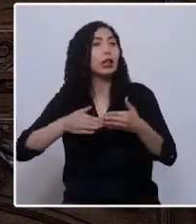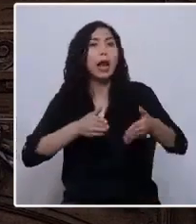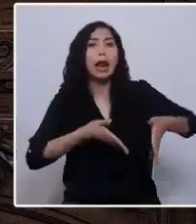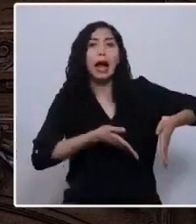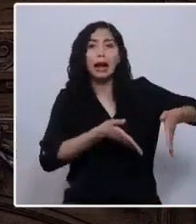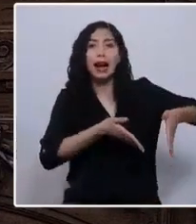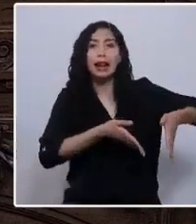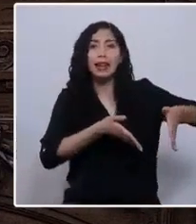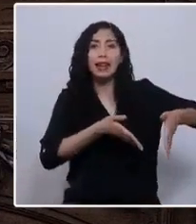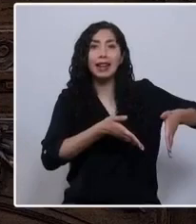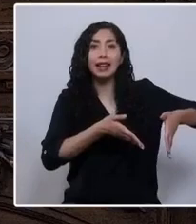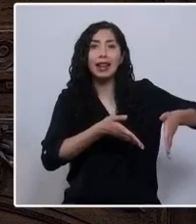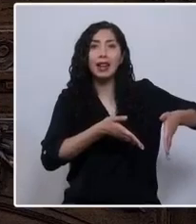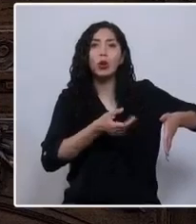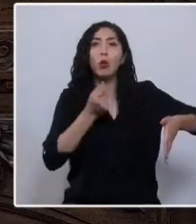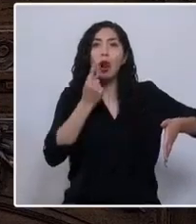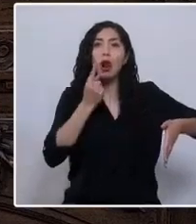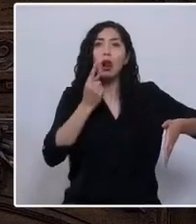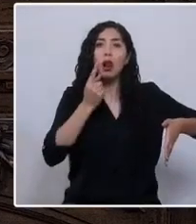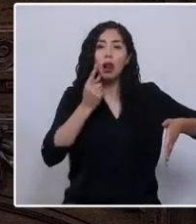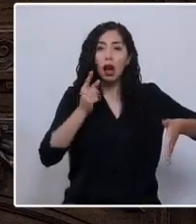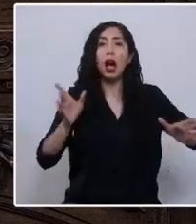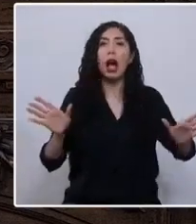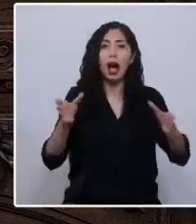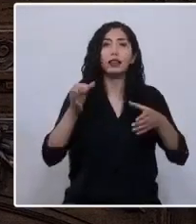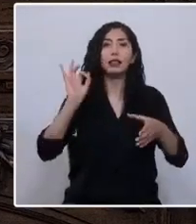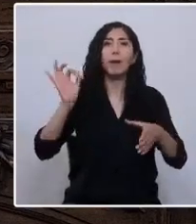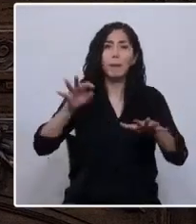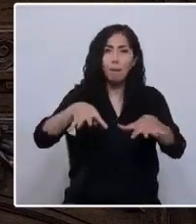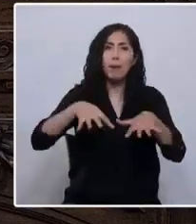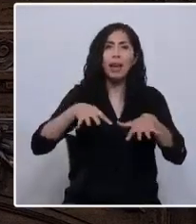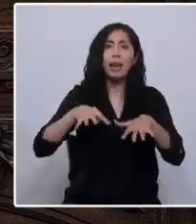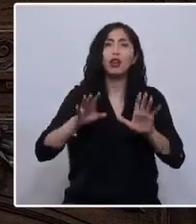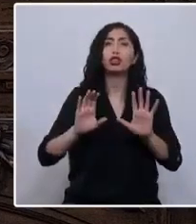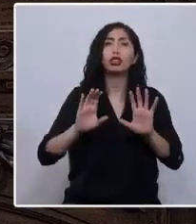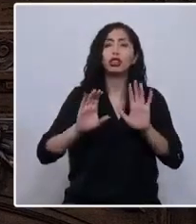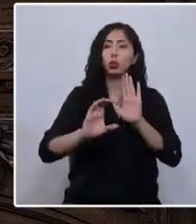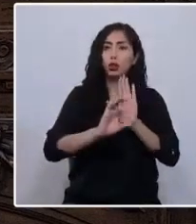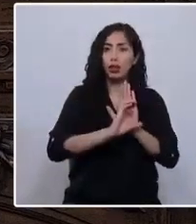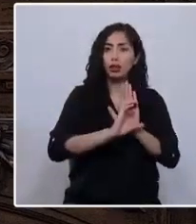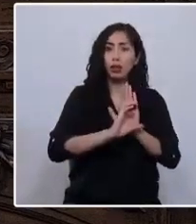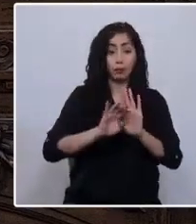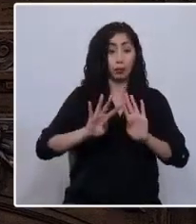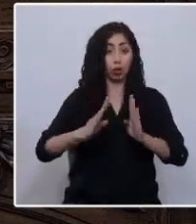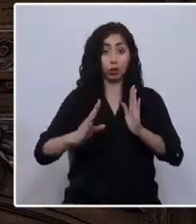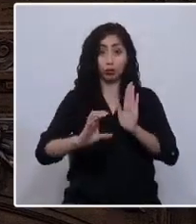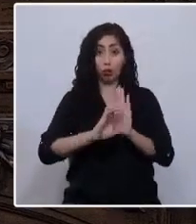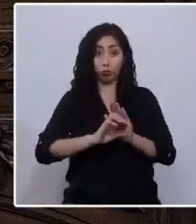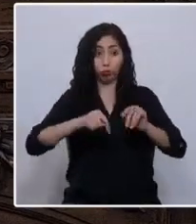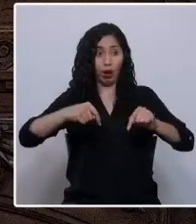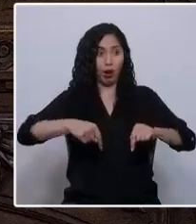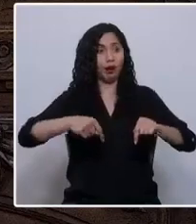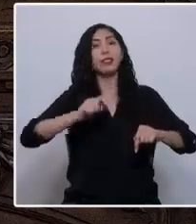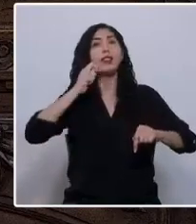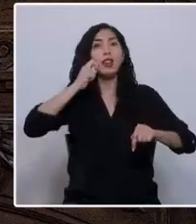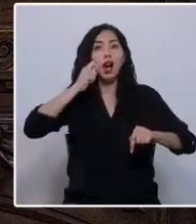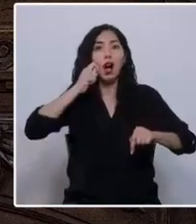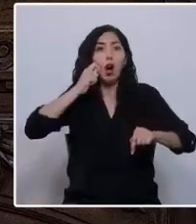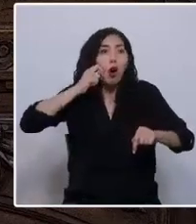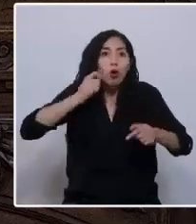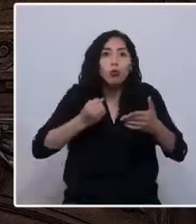paredes asamblea constituyente la convención constitucional abre un punto de inflexión en la historia de chile